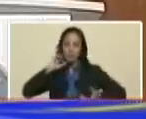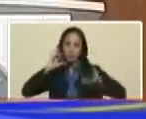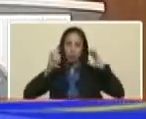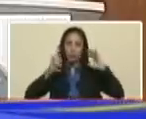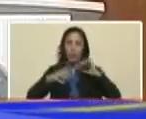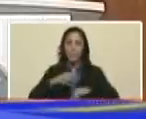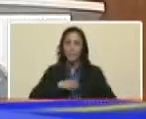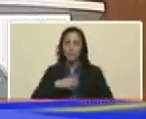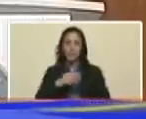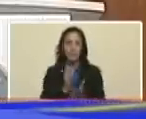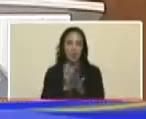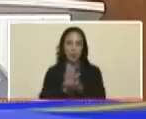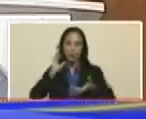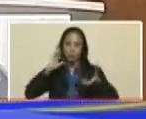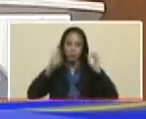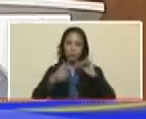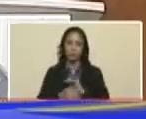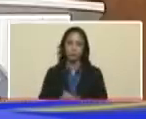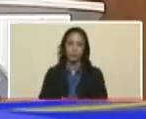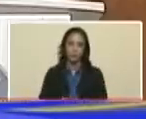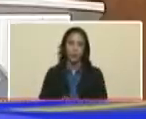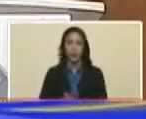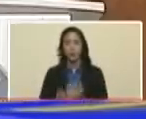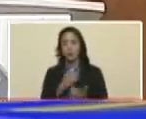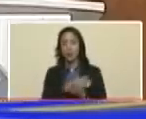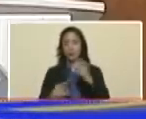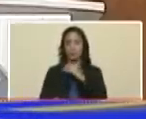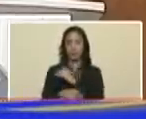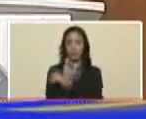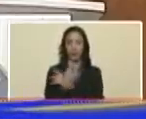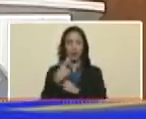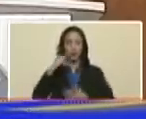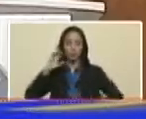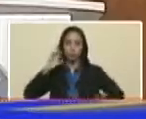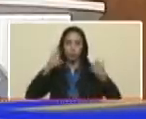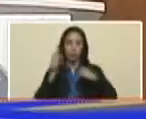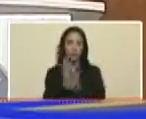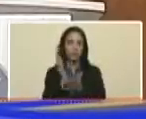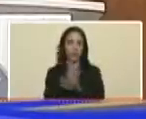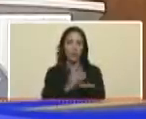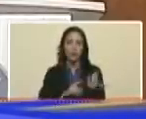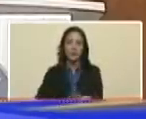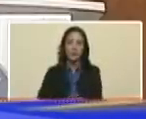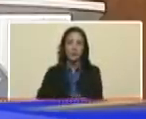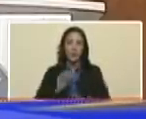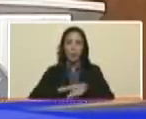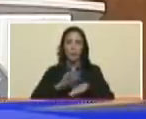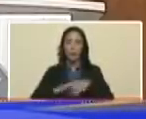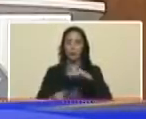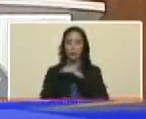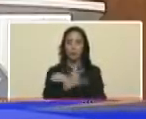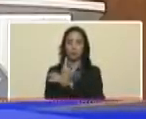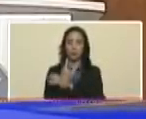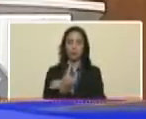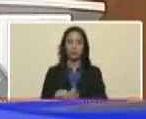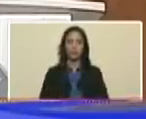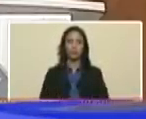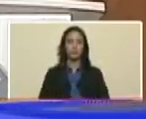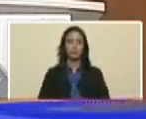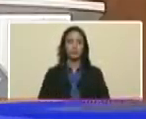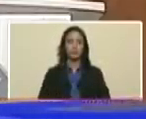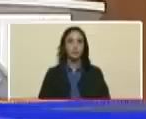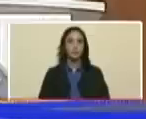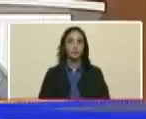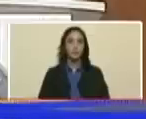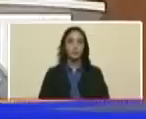indignaba las dobles tintas y la traición allí. Y tengo que decirlo,